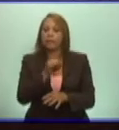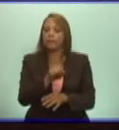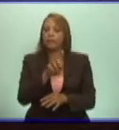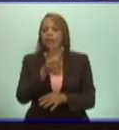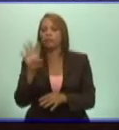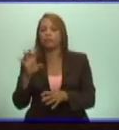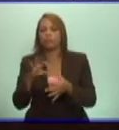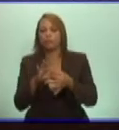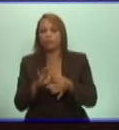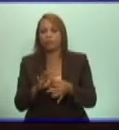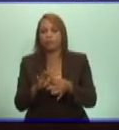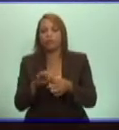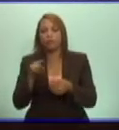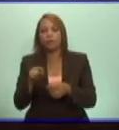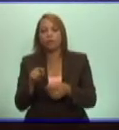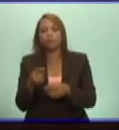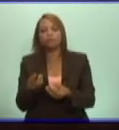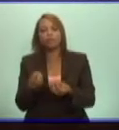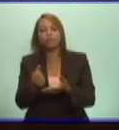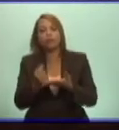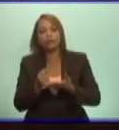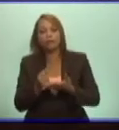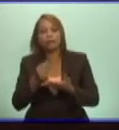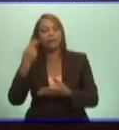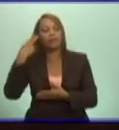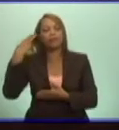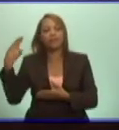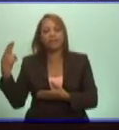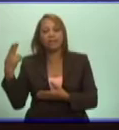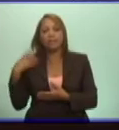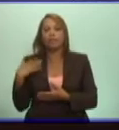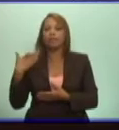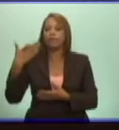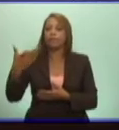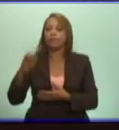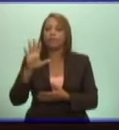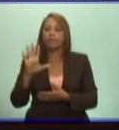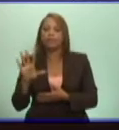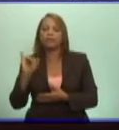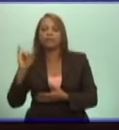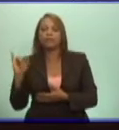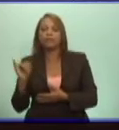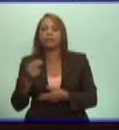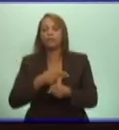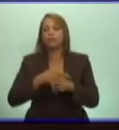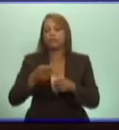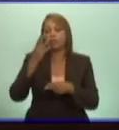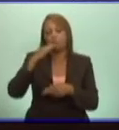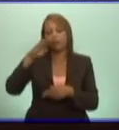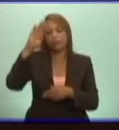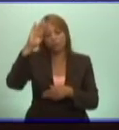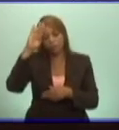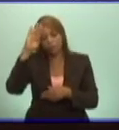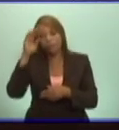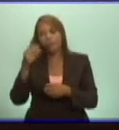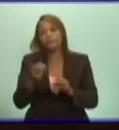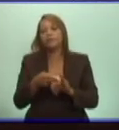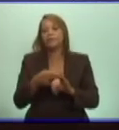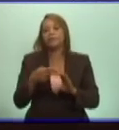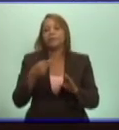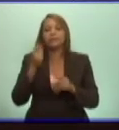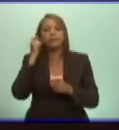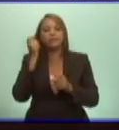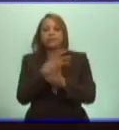en el nivel de conocimiento y de habilidades para el futuro en quinto y sexto, lo que tiene que ver con la historia de Cuba, las ciencias naturales, la